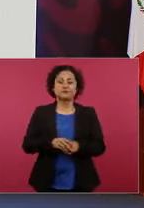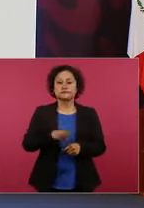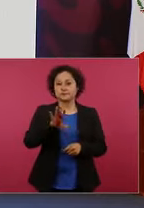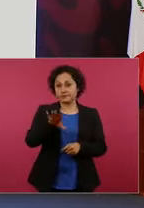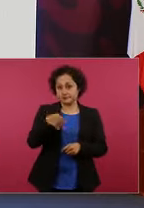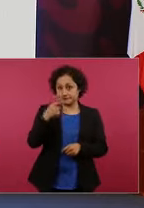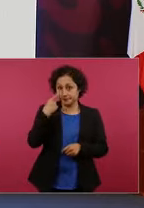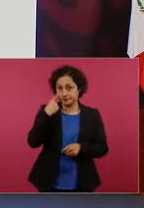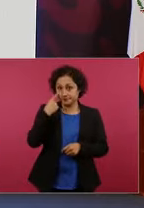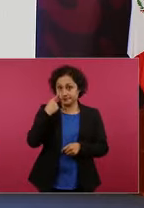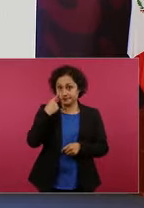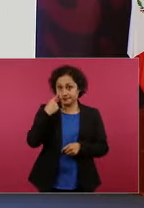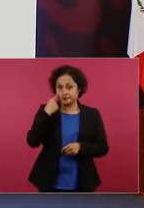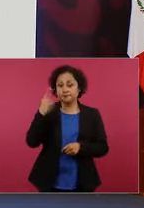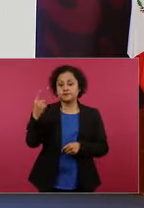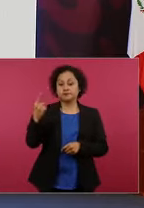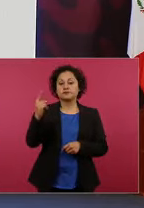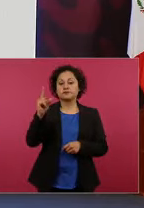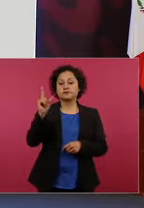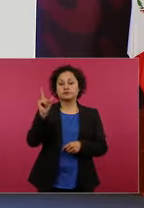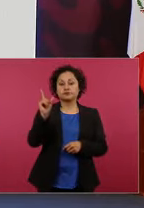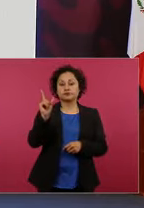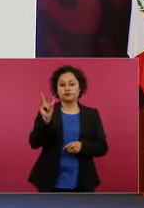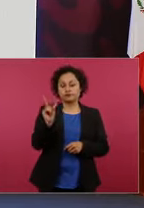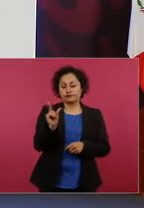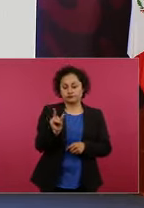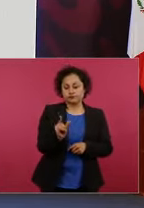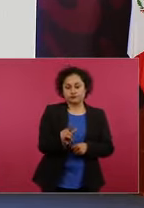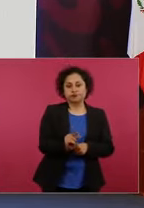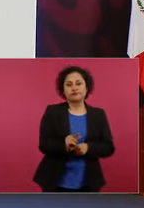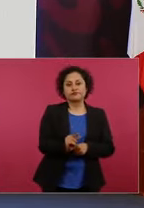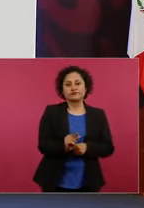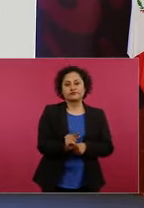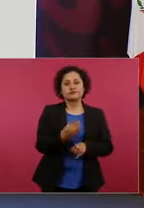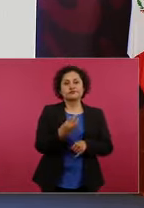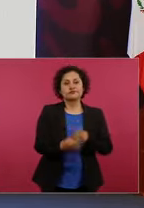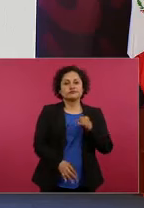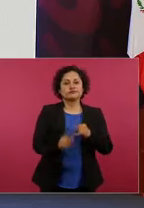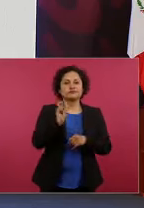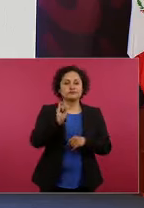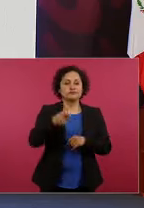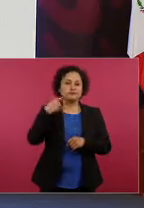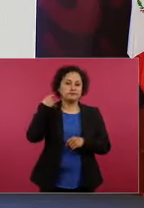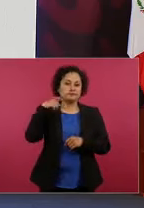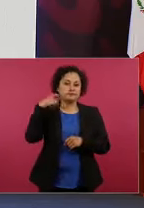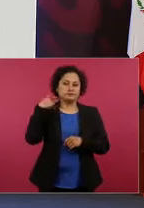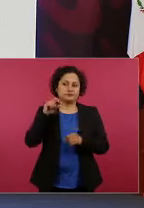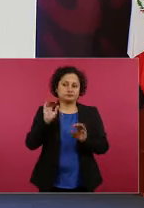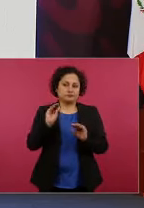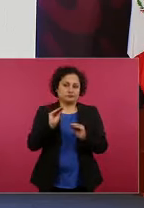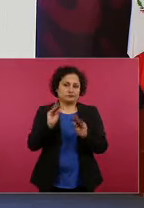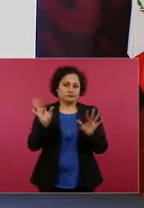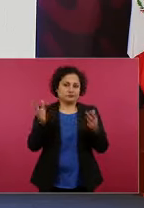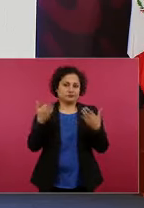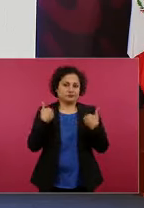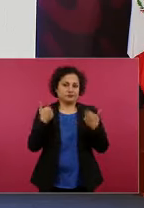miren, empieza a bajar, Querétaro, bueno, pues, se entiende,